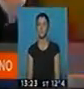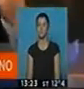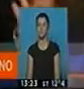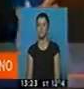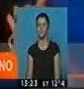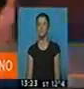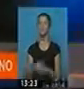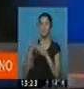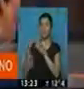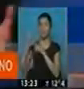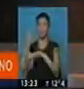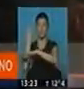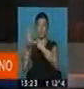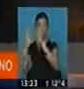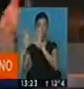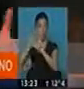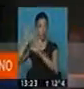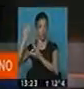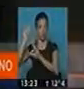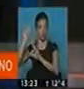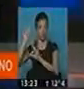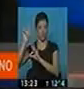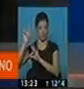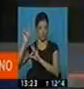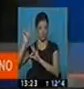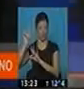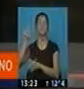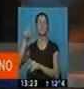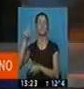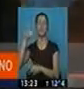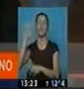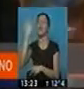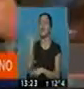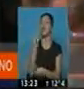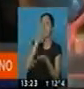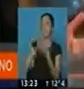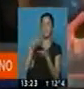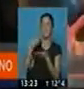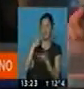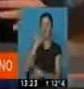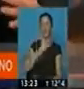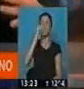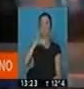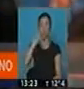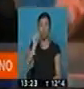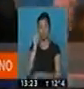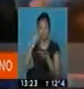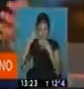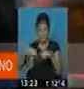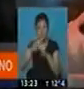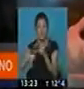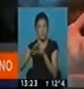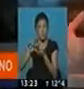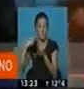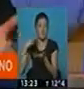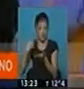el europeísmo, otro de las líneas fundantes, digamos, de la nueva España construida después de la muerte de Franco, el ingreso a la OTAN, por lo cual Felipe González tuvo que